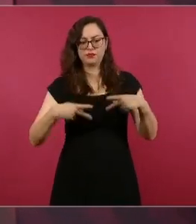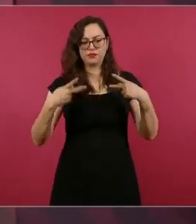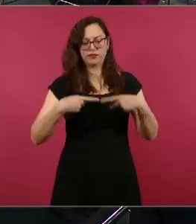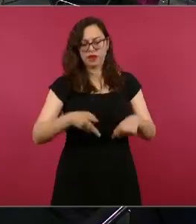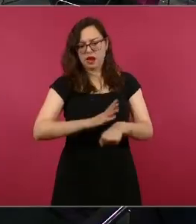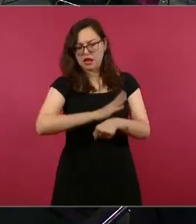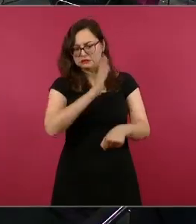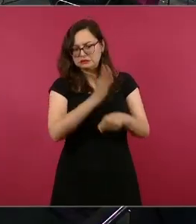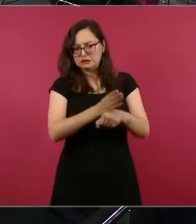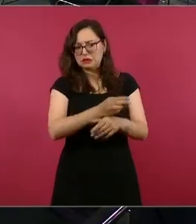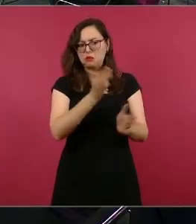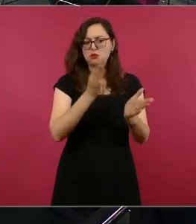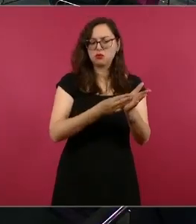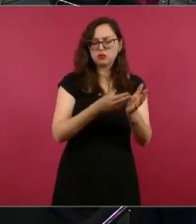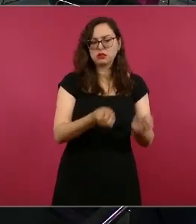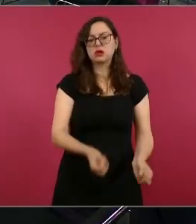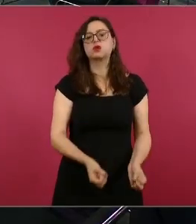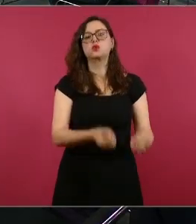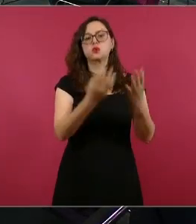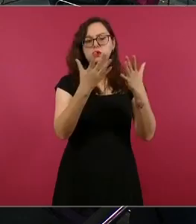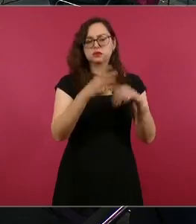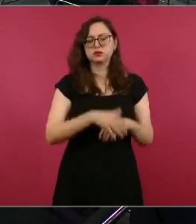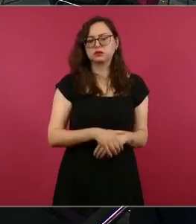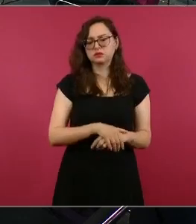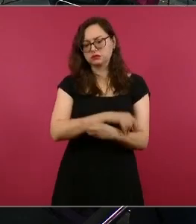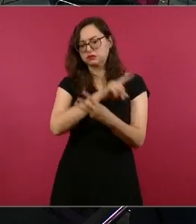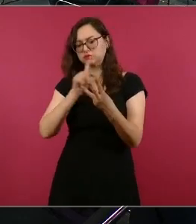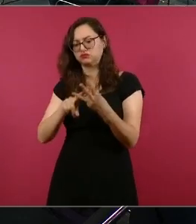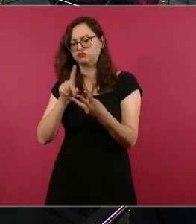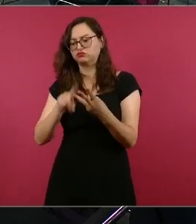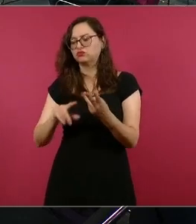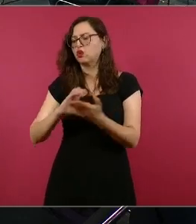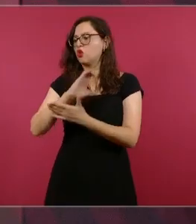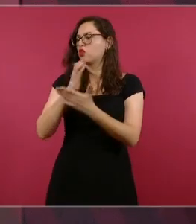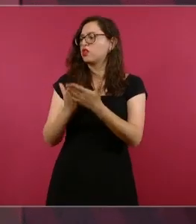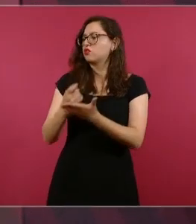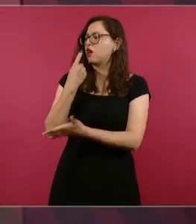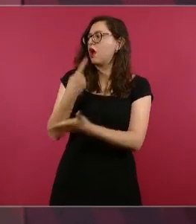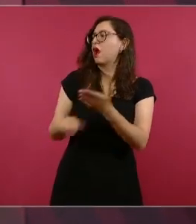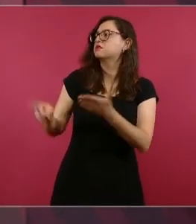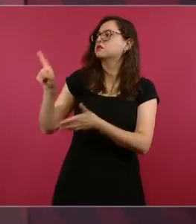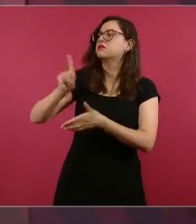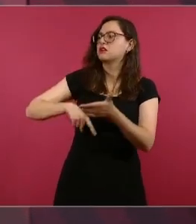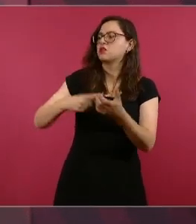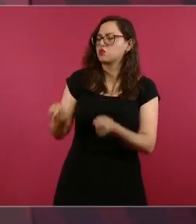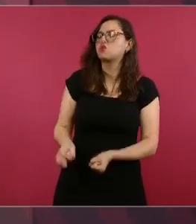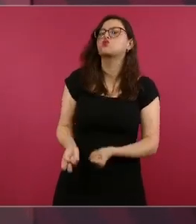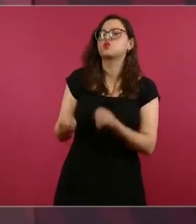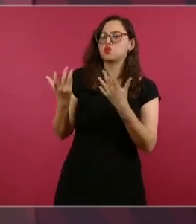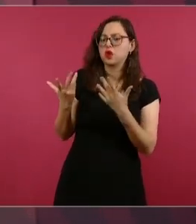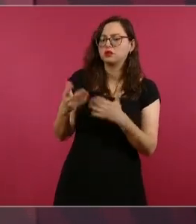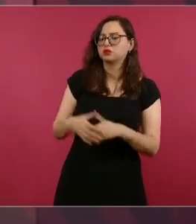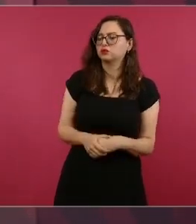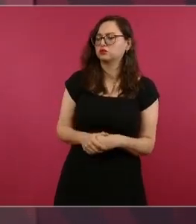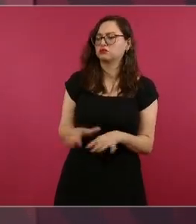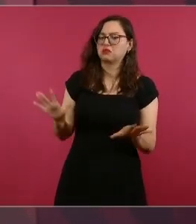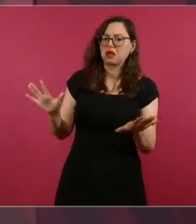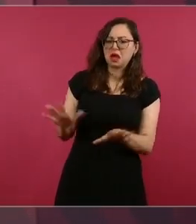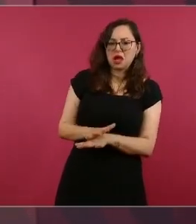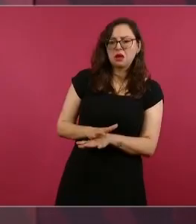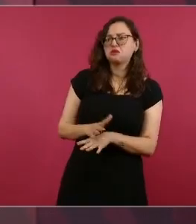y lo que también comentaba, cuántos contratos se cancelaron, se modificaron,